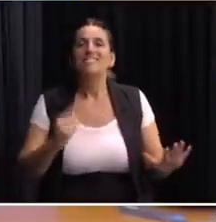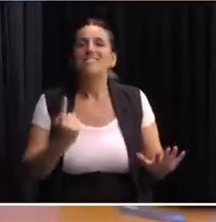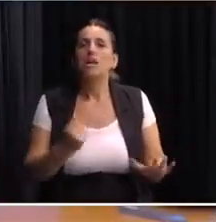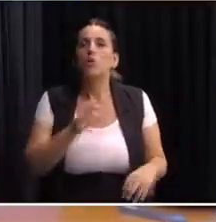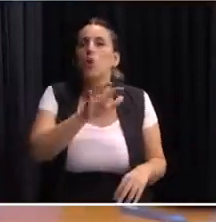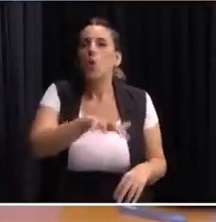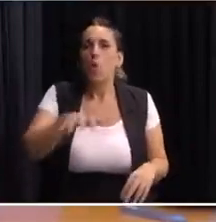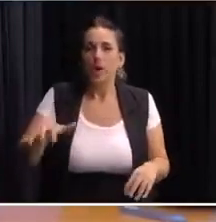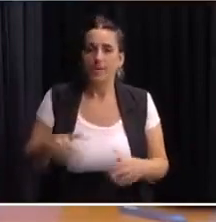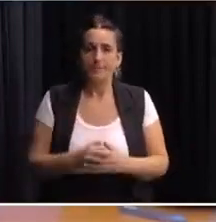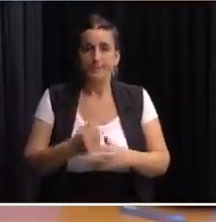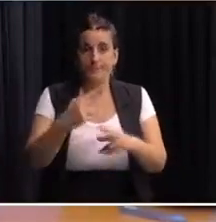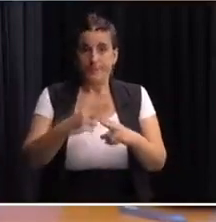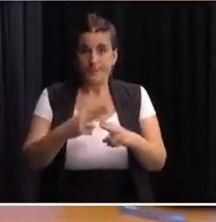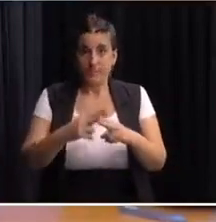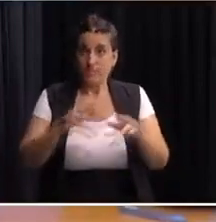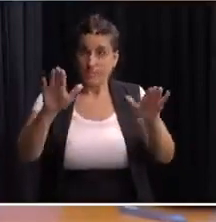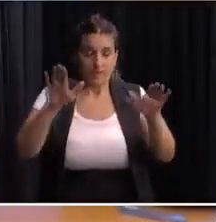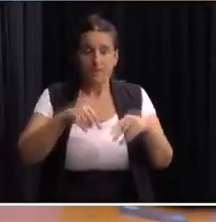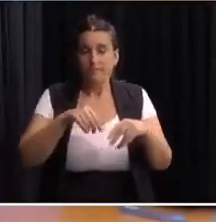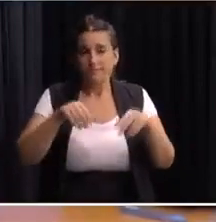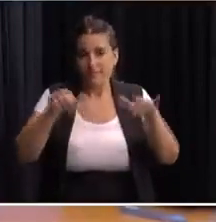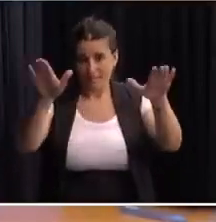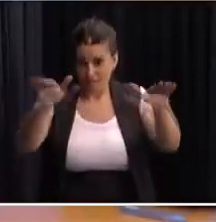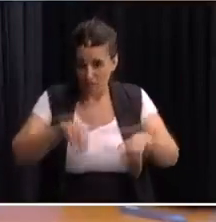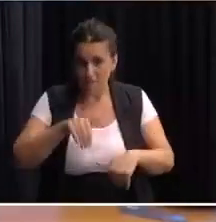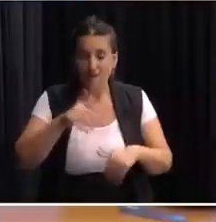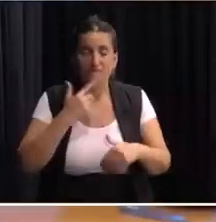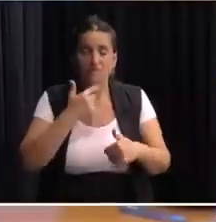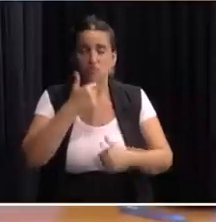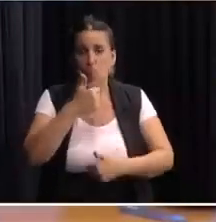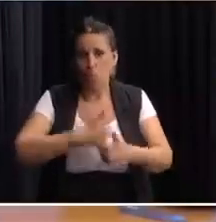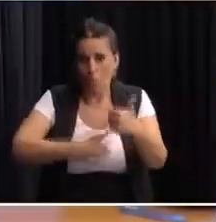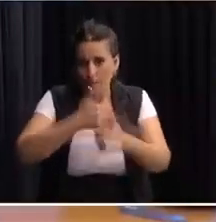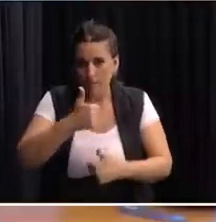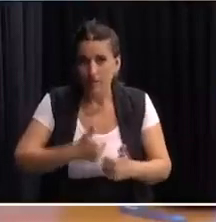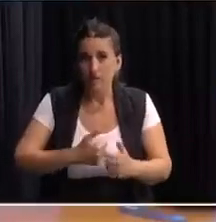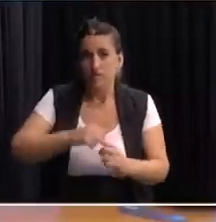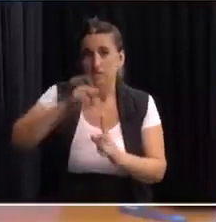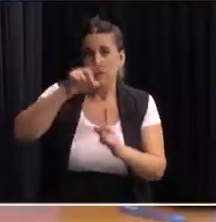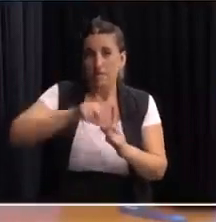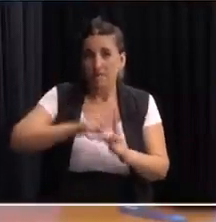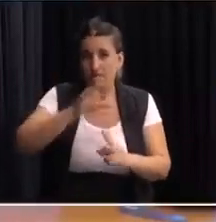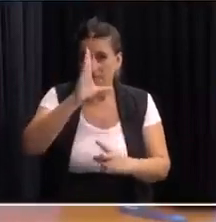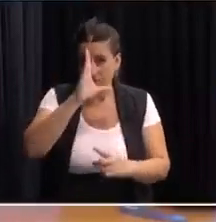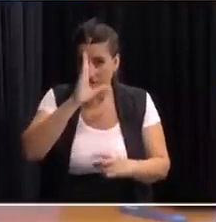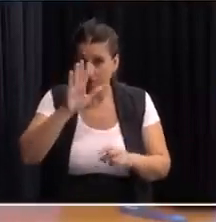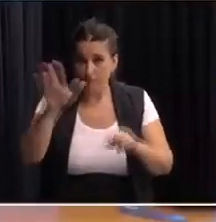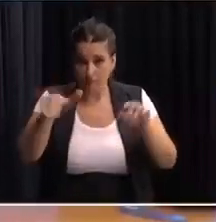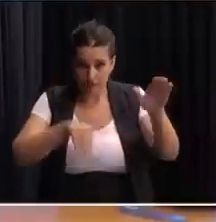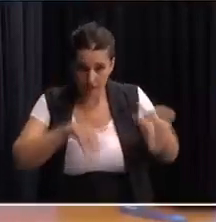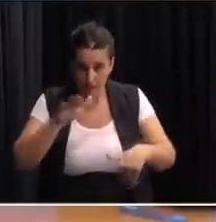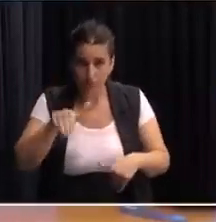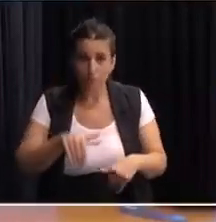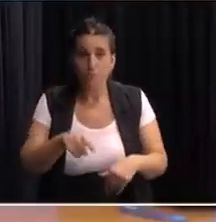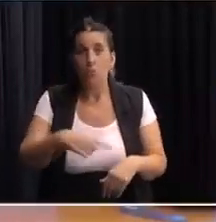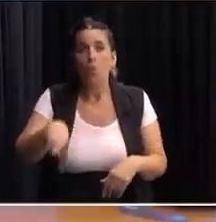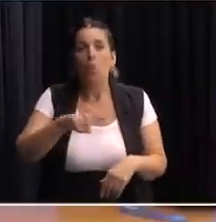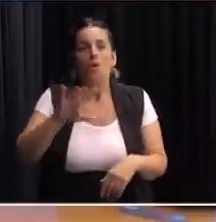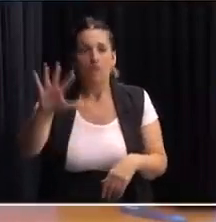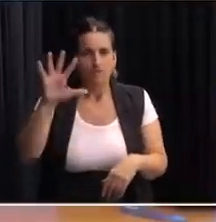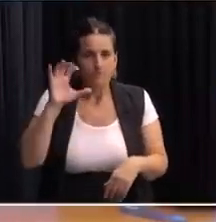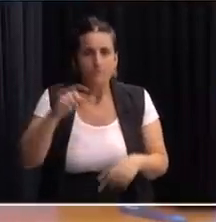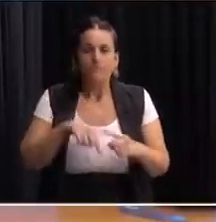a esta primera etapa con 61 localidades se va a llamar a licitación sobre el mes de